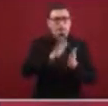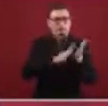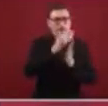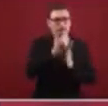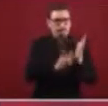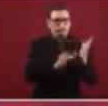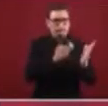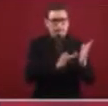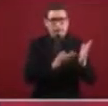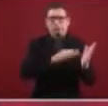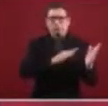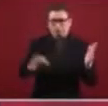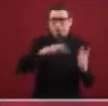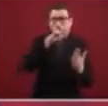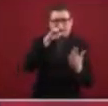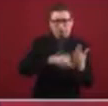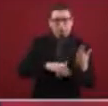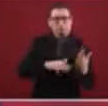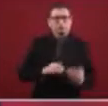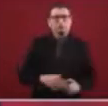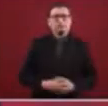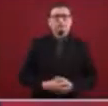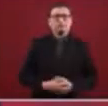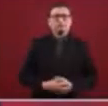y vamos a leerlo,